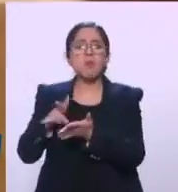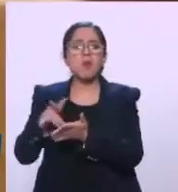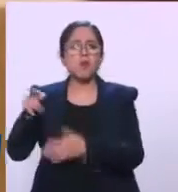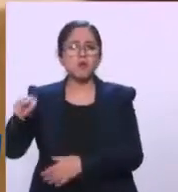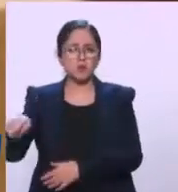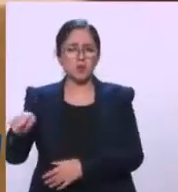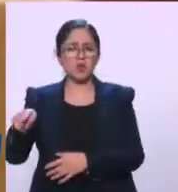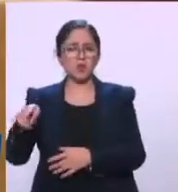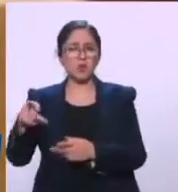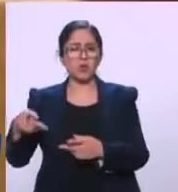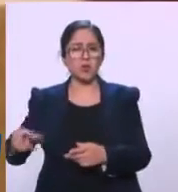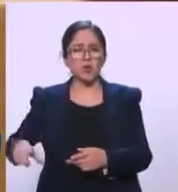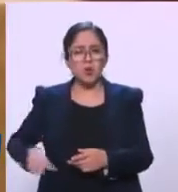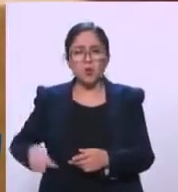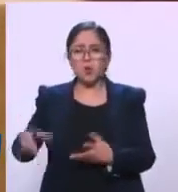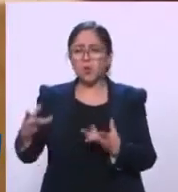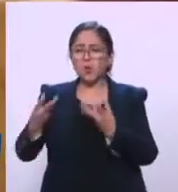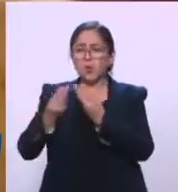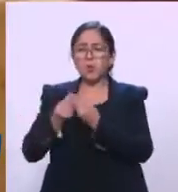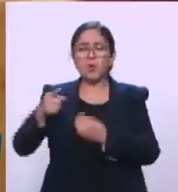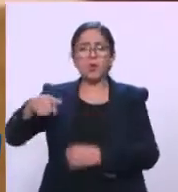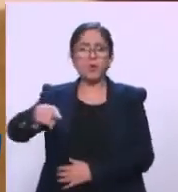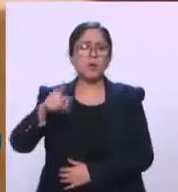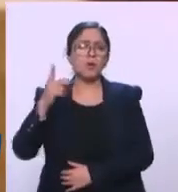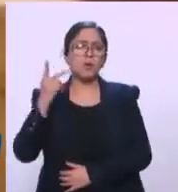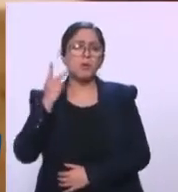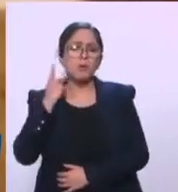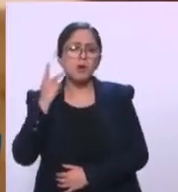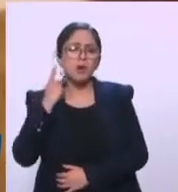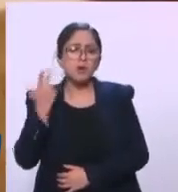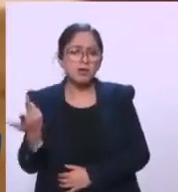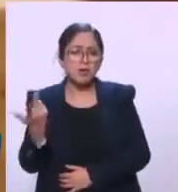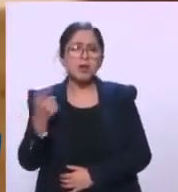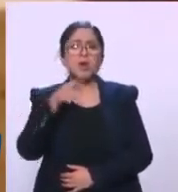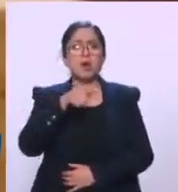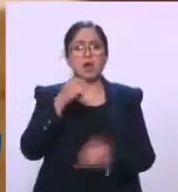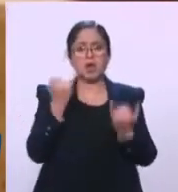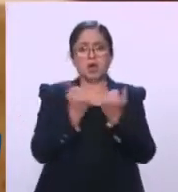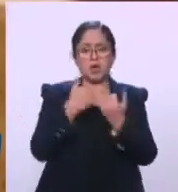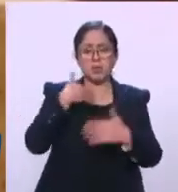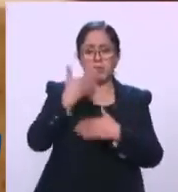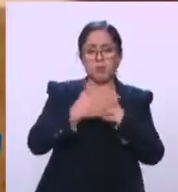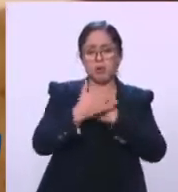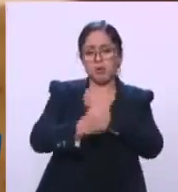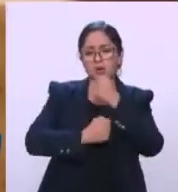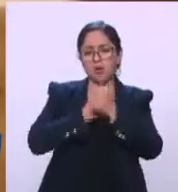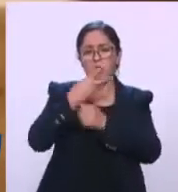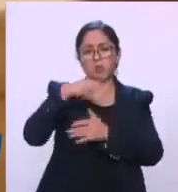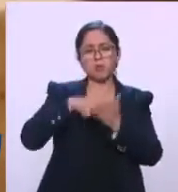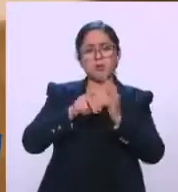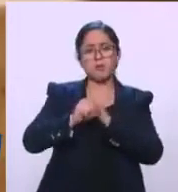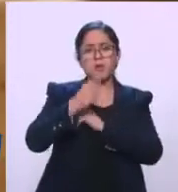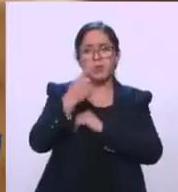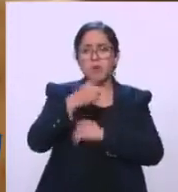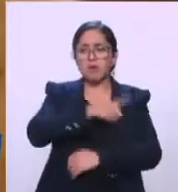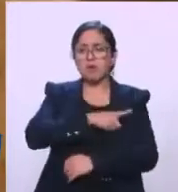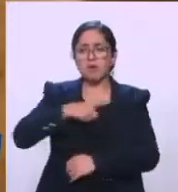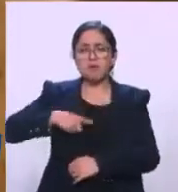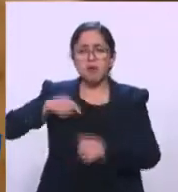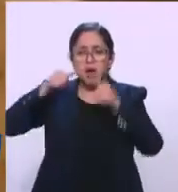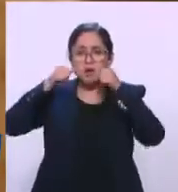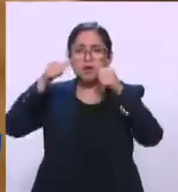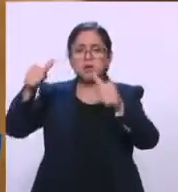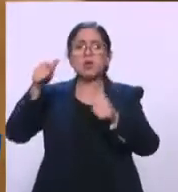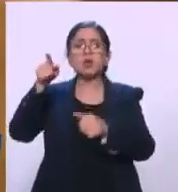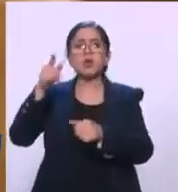Unidos, pensando ya 2021 aquí en México, nuestro contexto local, porque Twitter aquí favorece aquí en México. Y esa es una pregunta que se debe